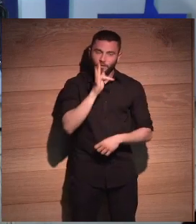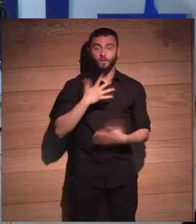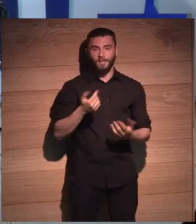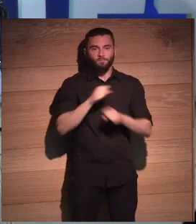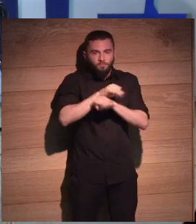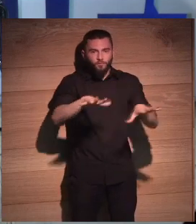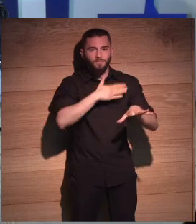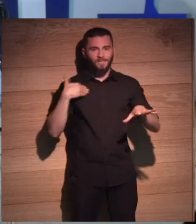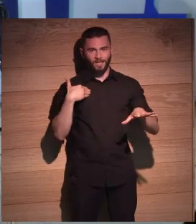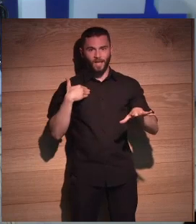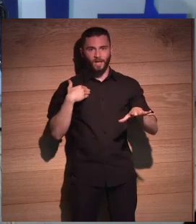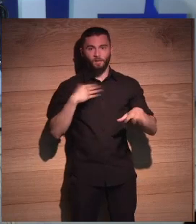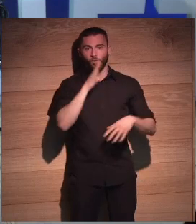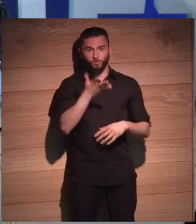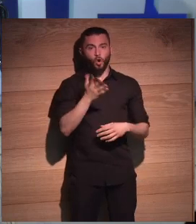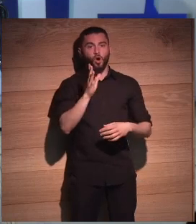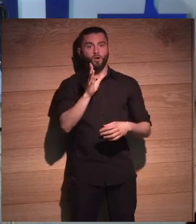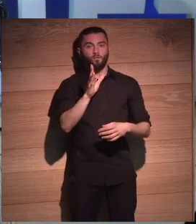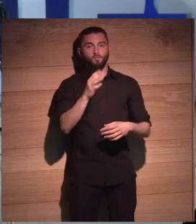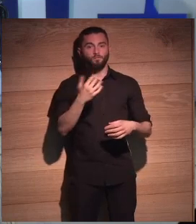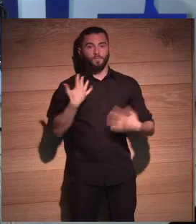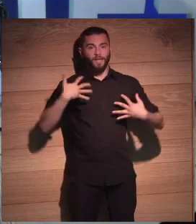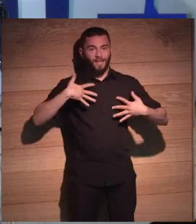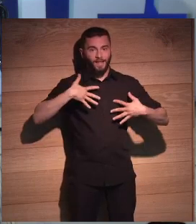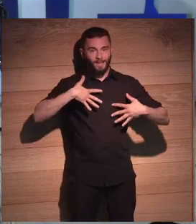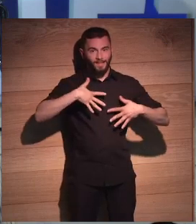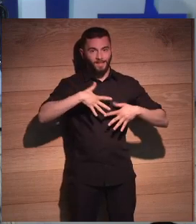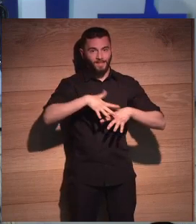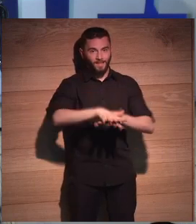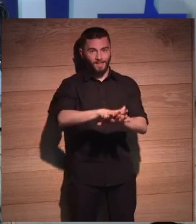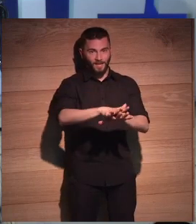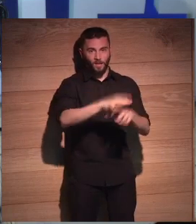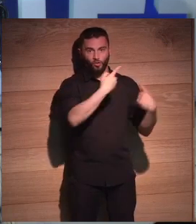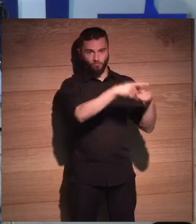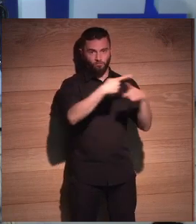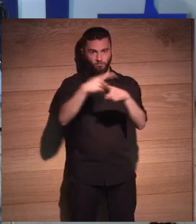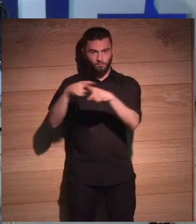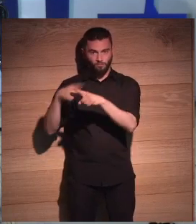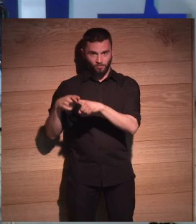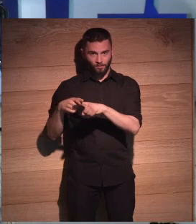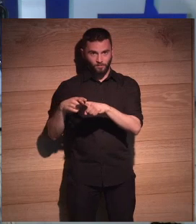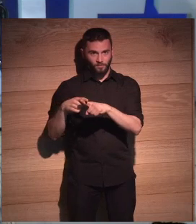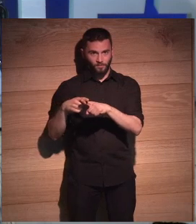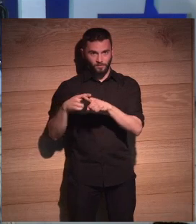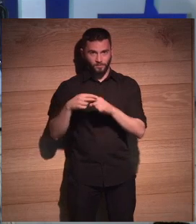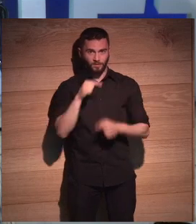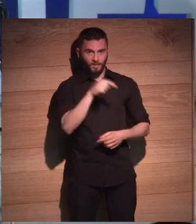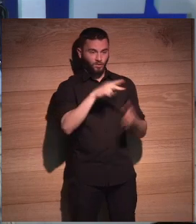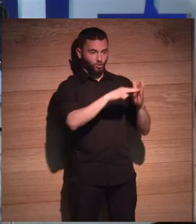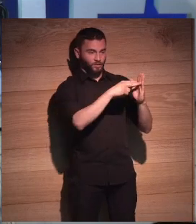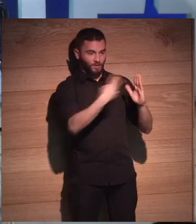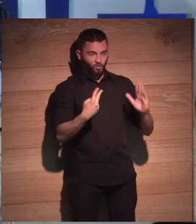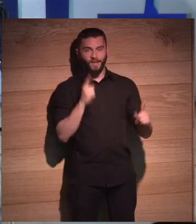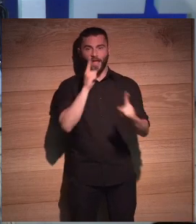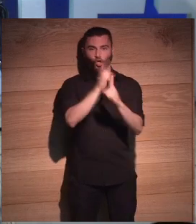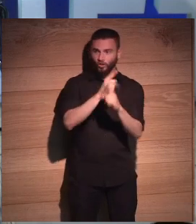decía antes de la integración de las distintas materias. Cada vez es más difícil decir que esto es tecnología versus